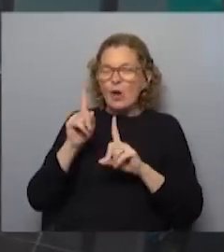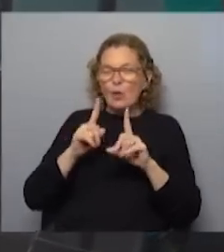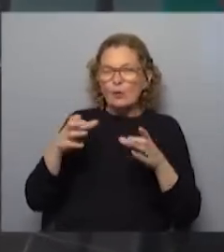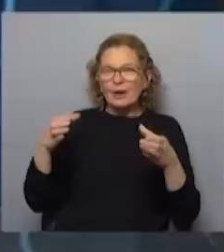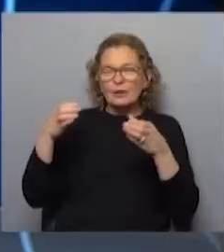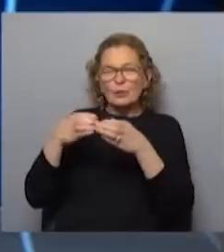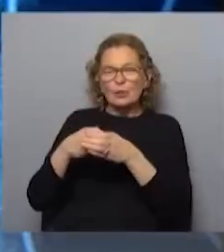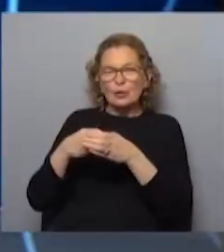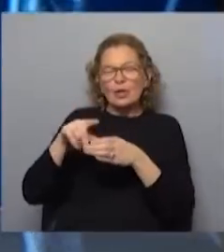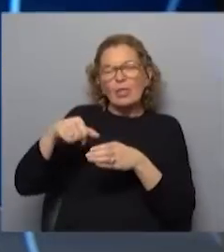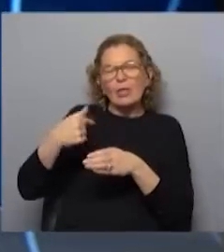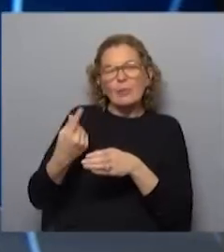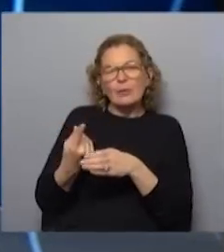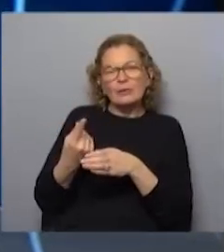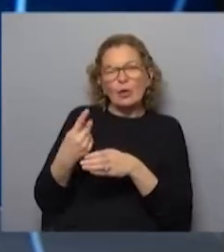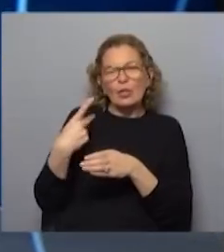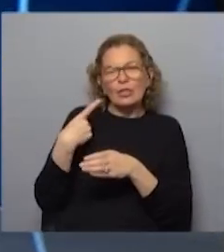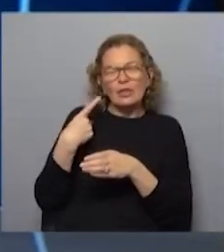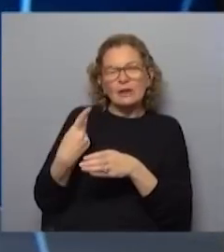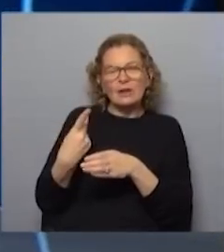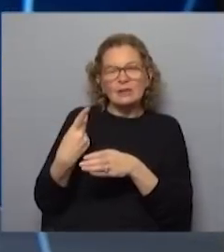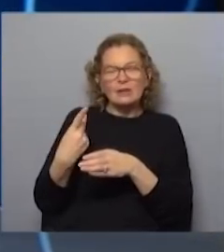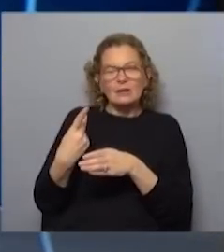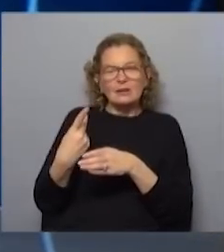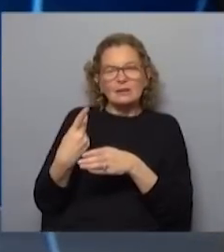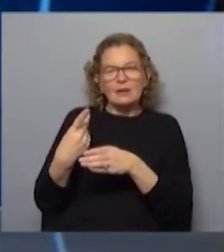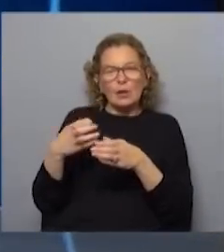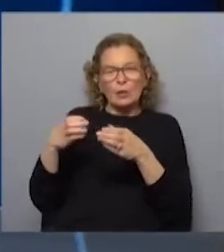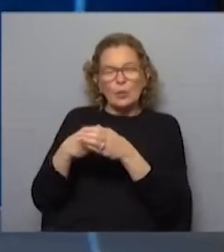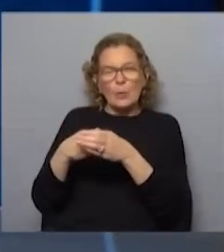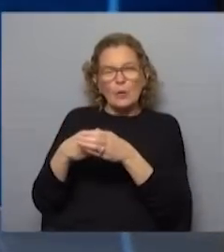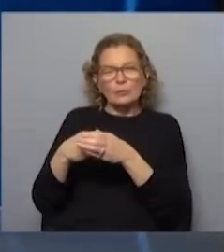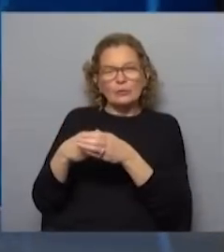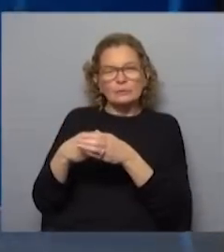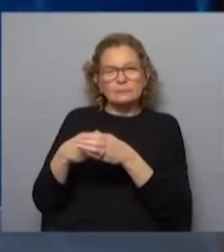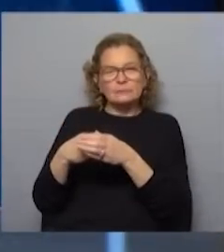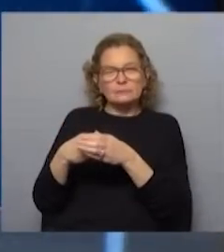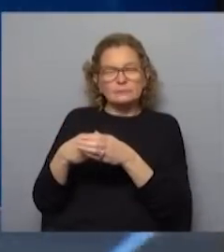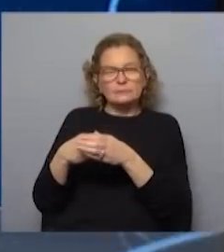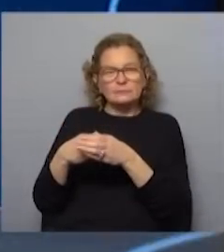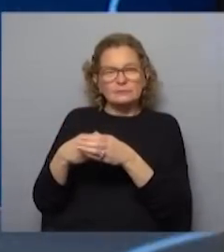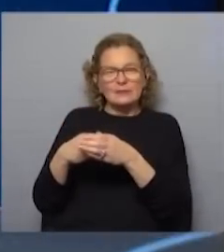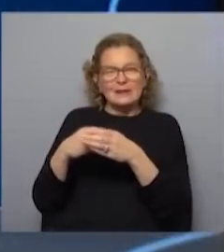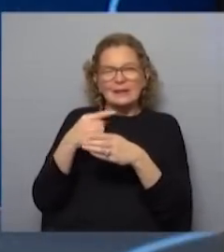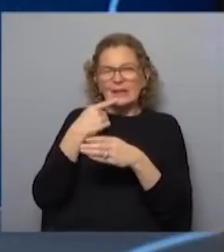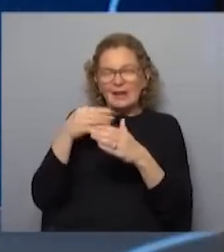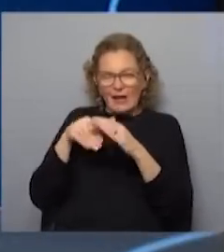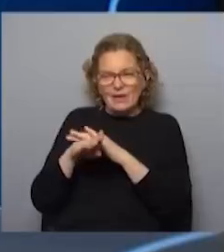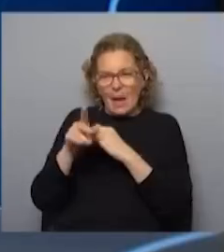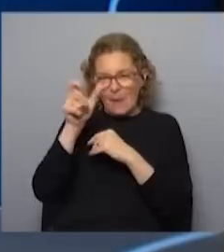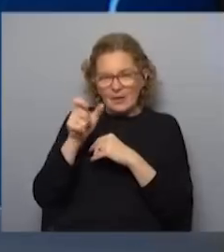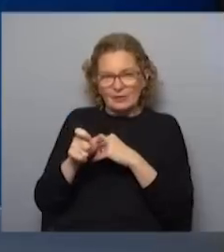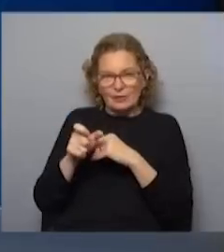con dirigentes de los partidos que bueno meta decía que había infiltrado